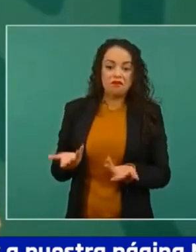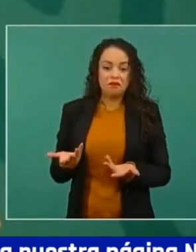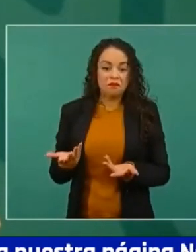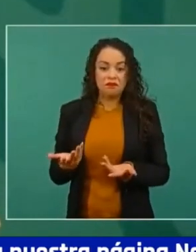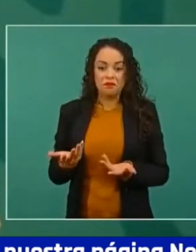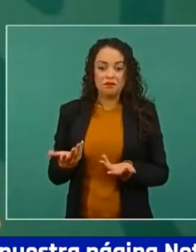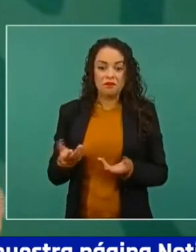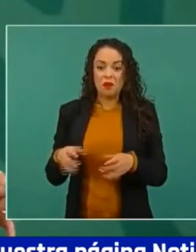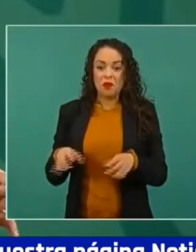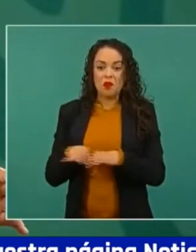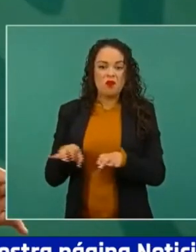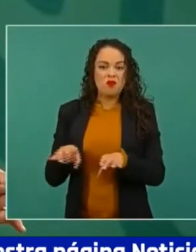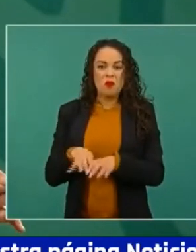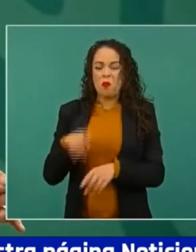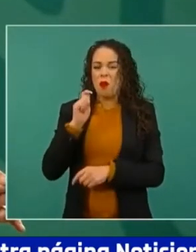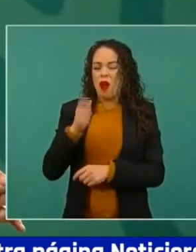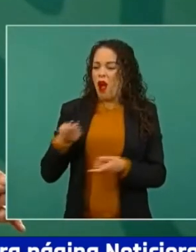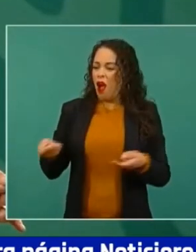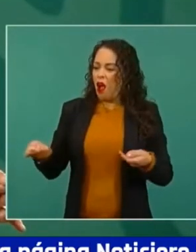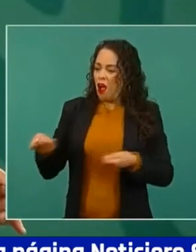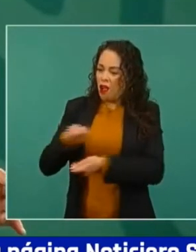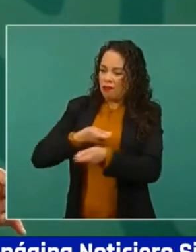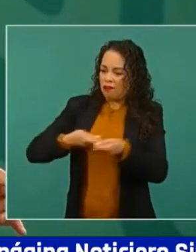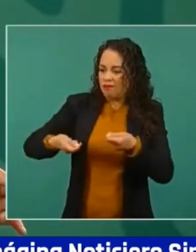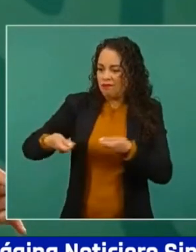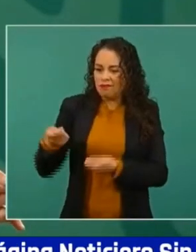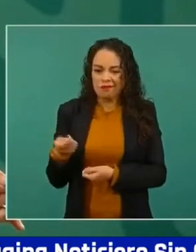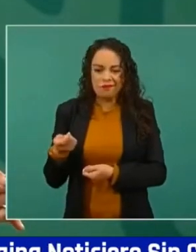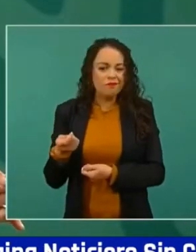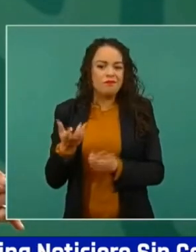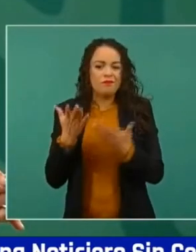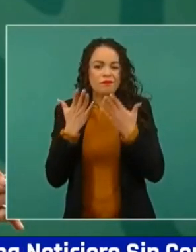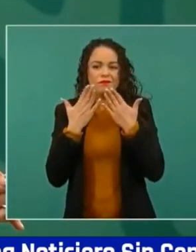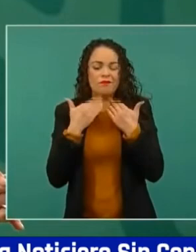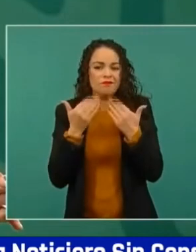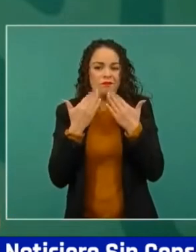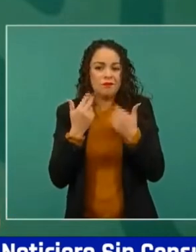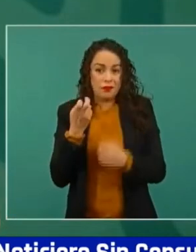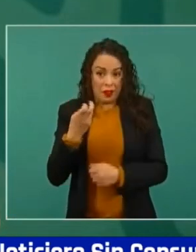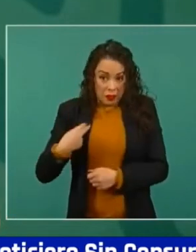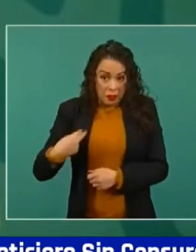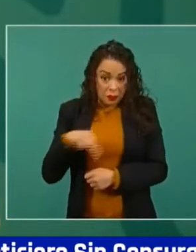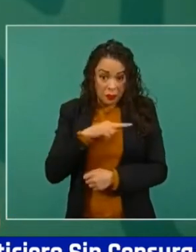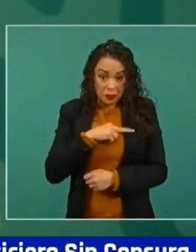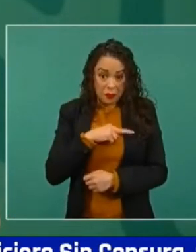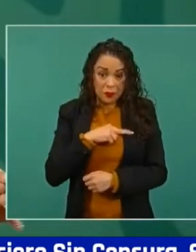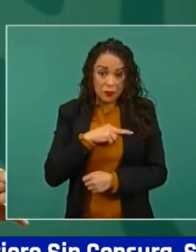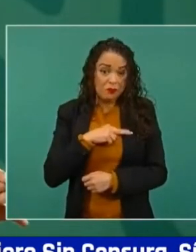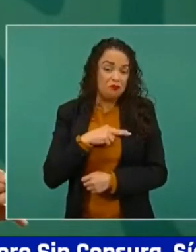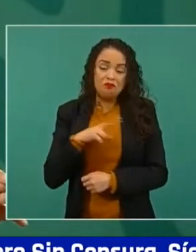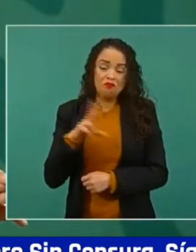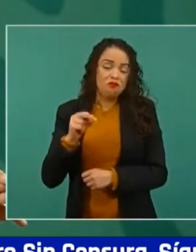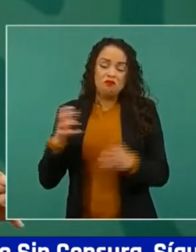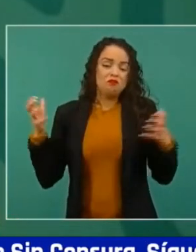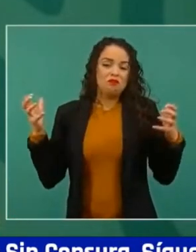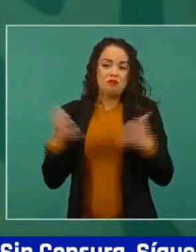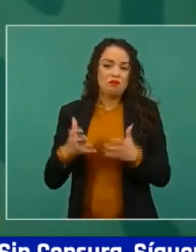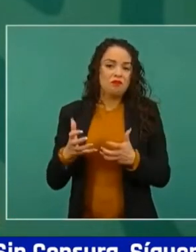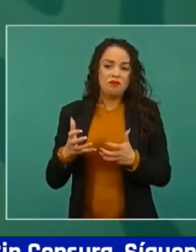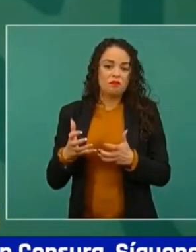cambio. Eso nosotros no lo hemos hecho y no lo haremos.